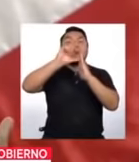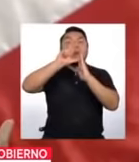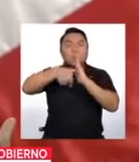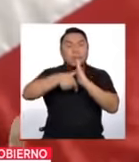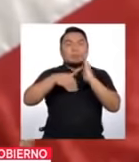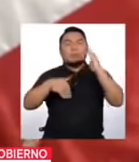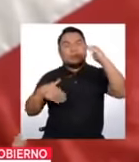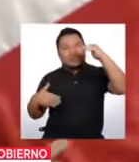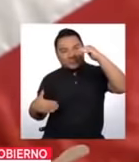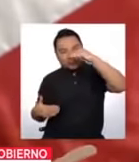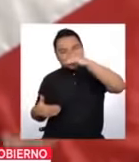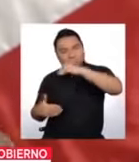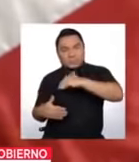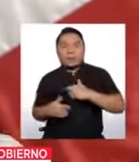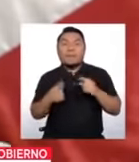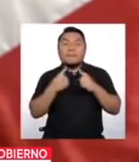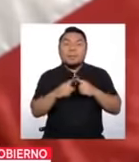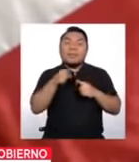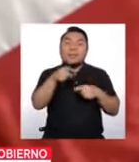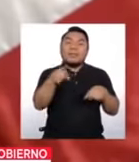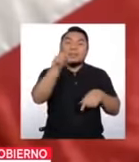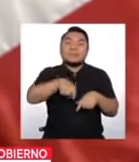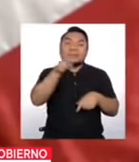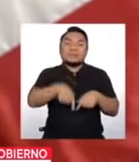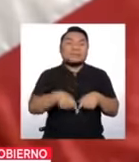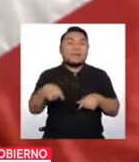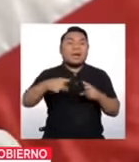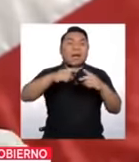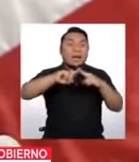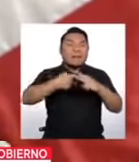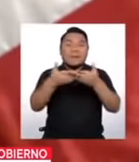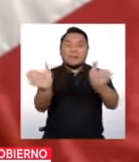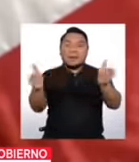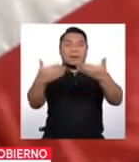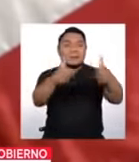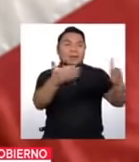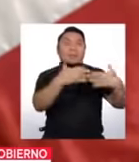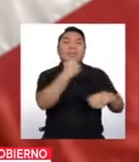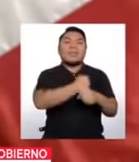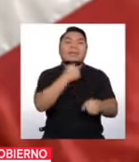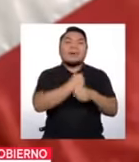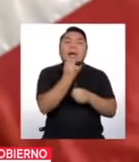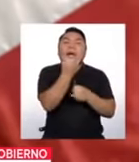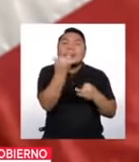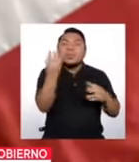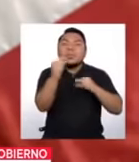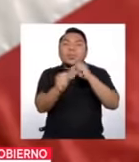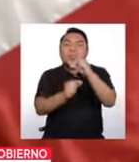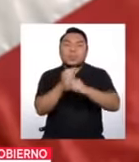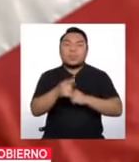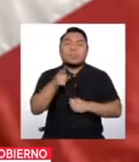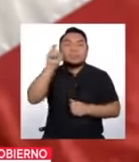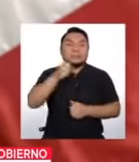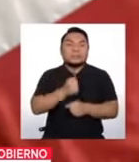una mayor demanda también de fuentes laborales en las próximas semanas.